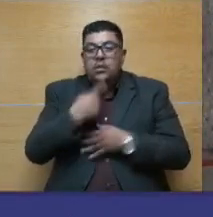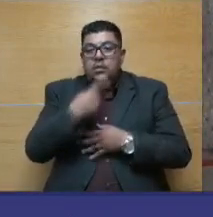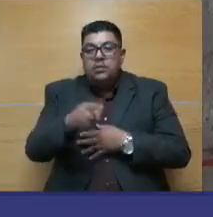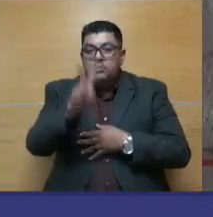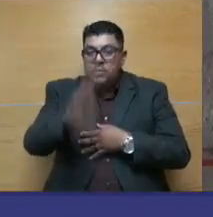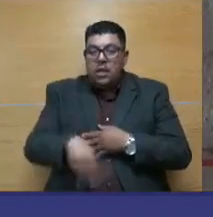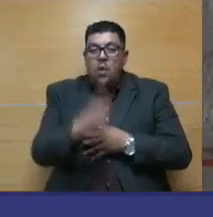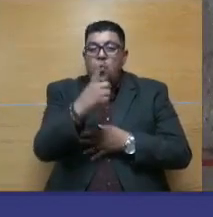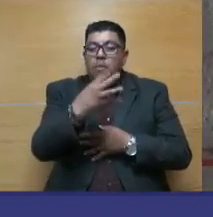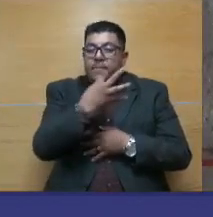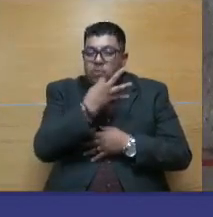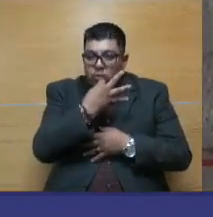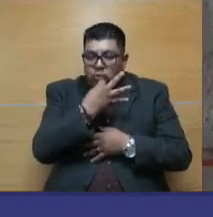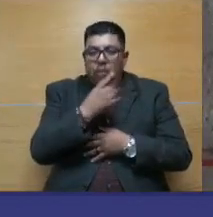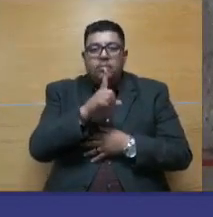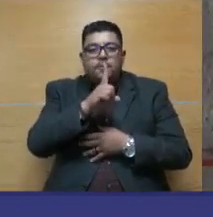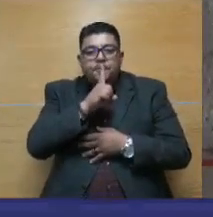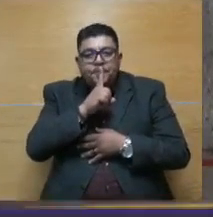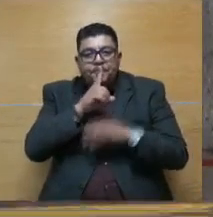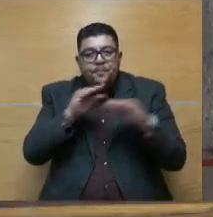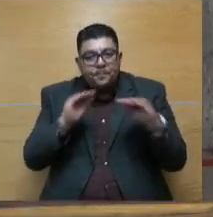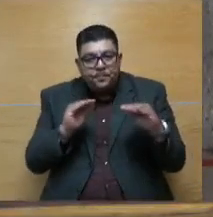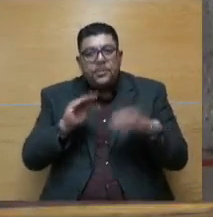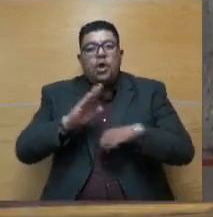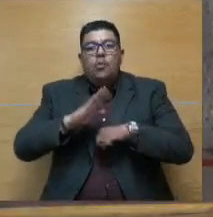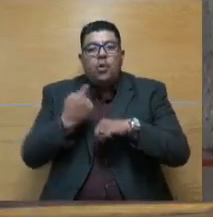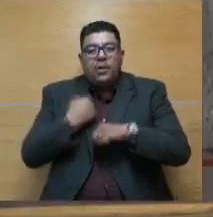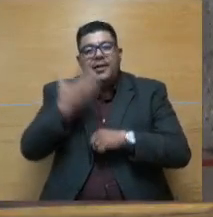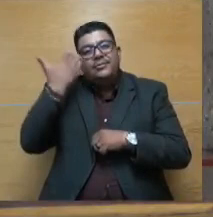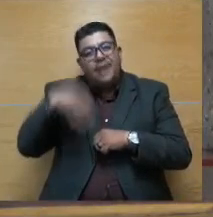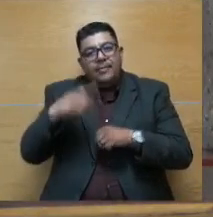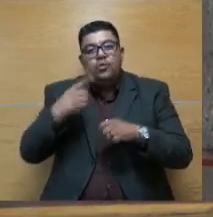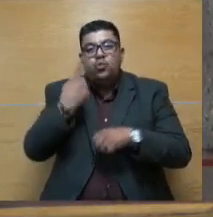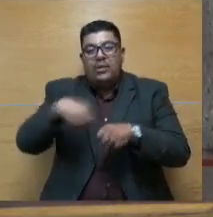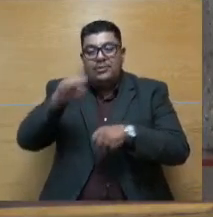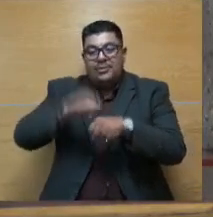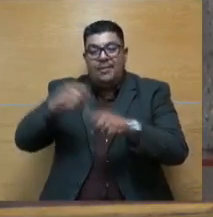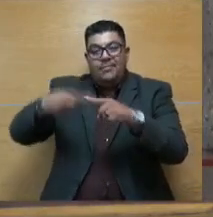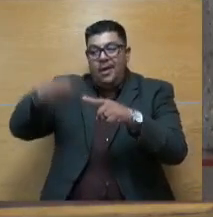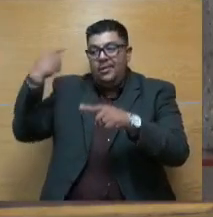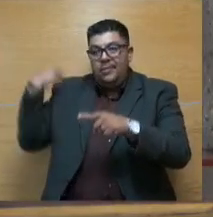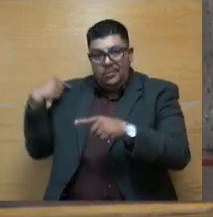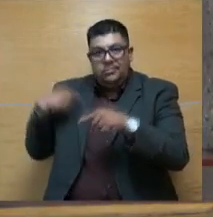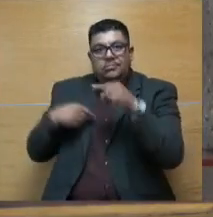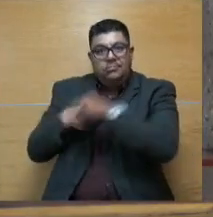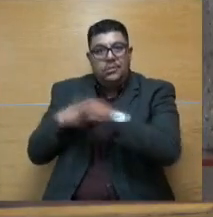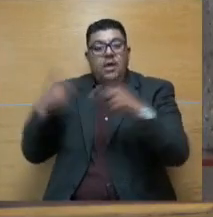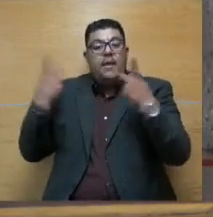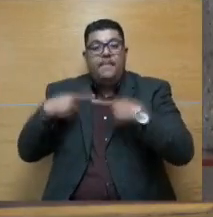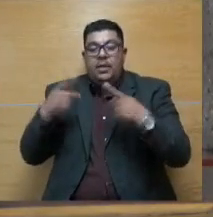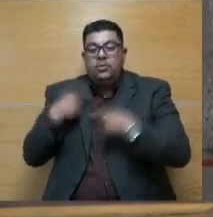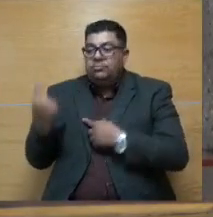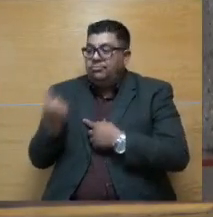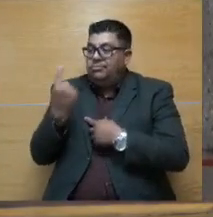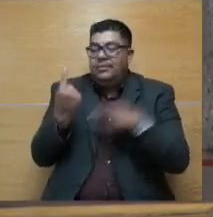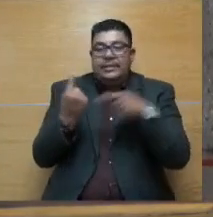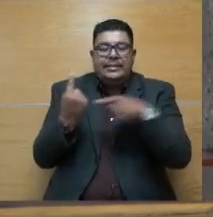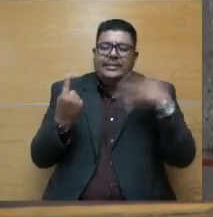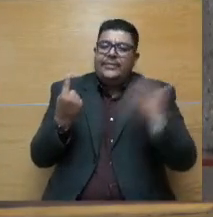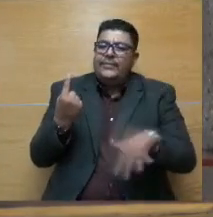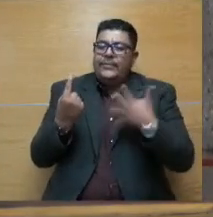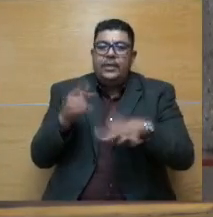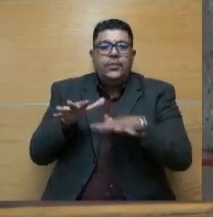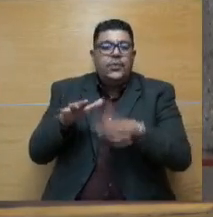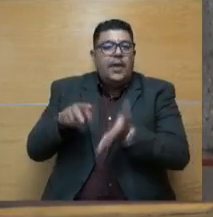persona que nos visitó la semana pasada una persona que cambió el mundo que cambió nuestro mundo